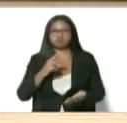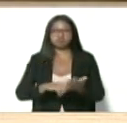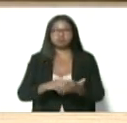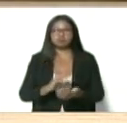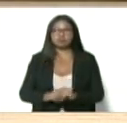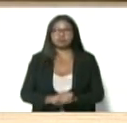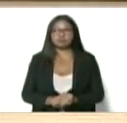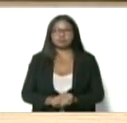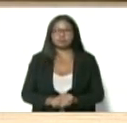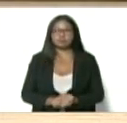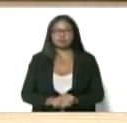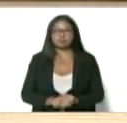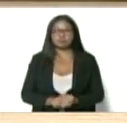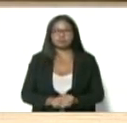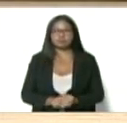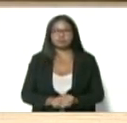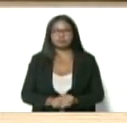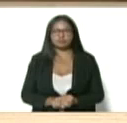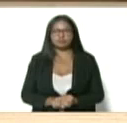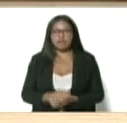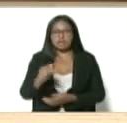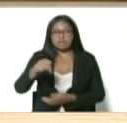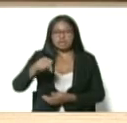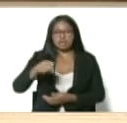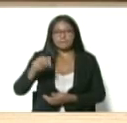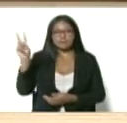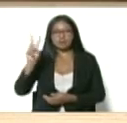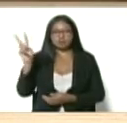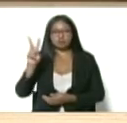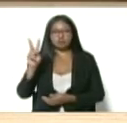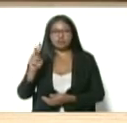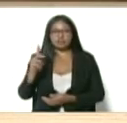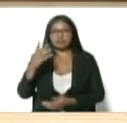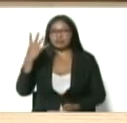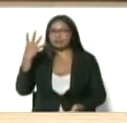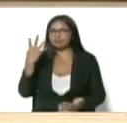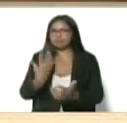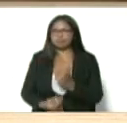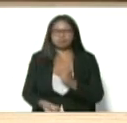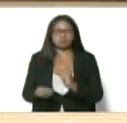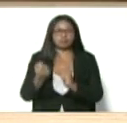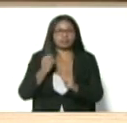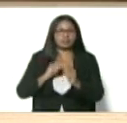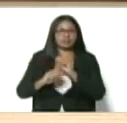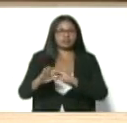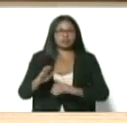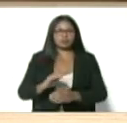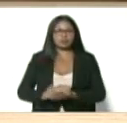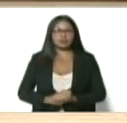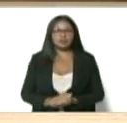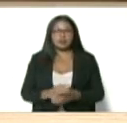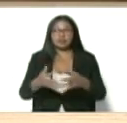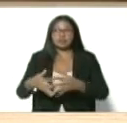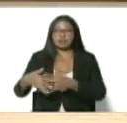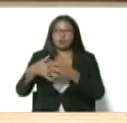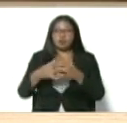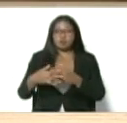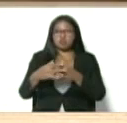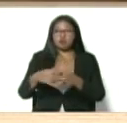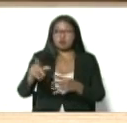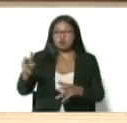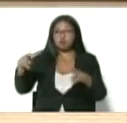período venezuela tuvo que sacarse y deben saber sobre todo en eeuu que nos escuchan